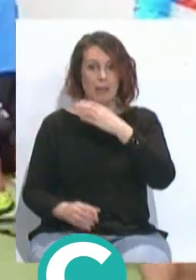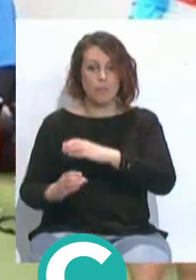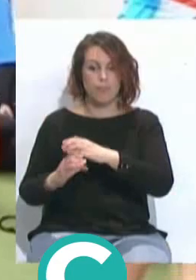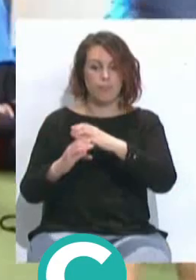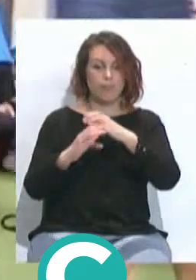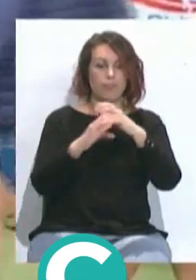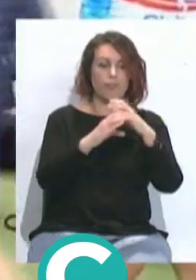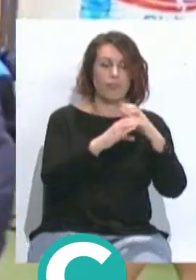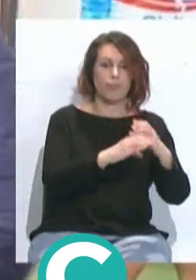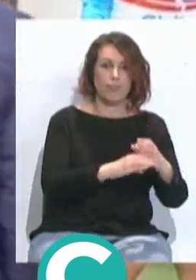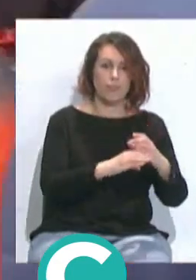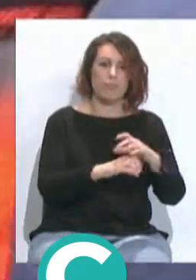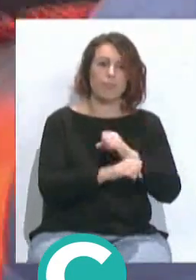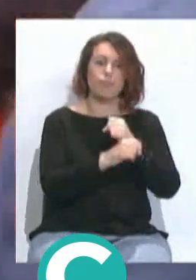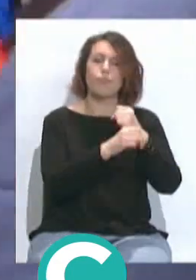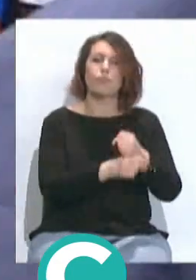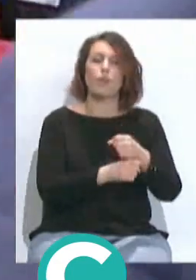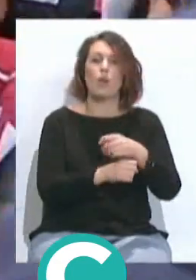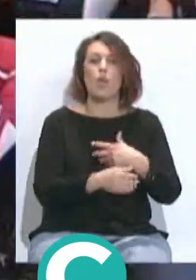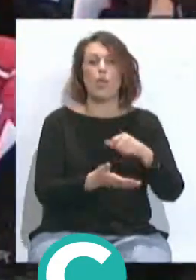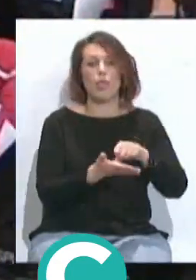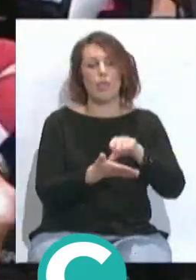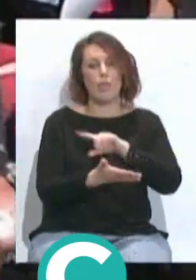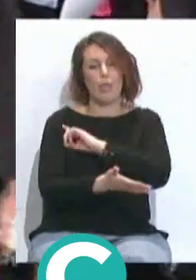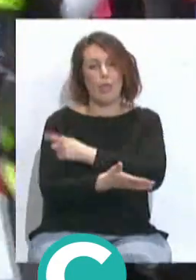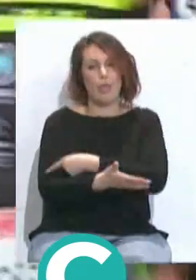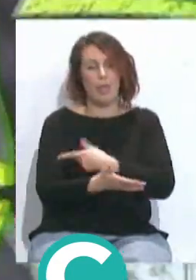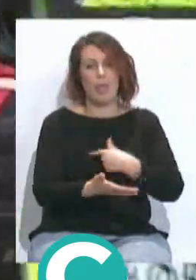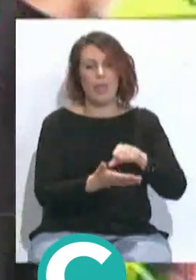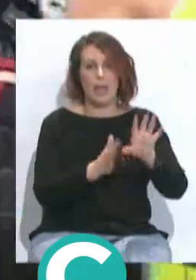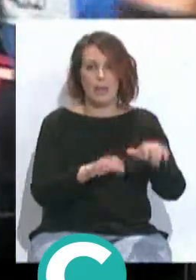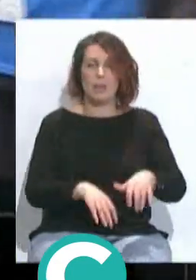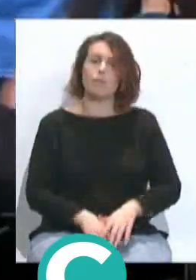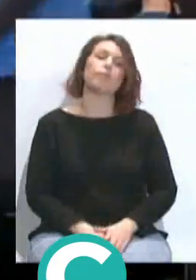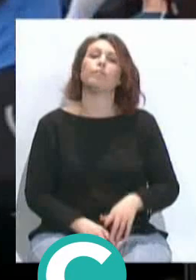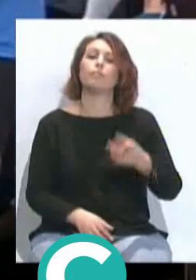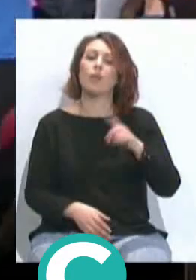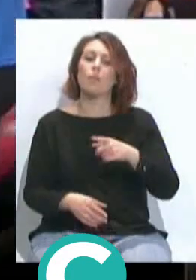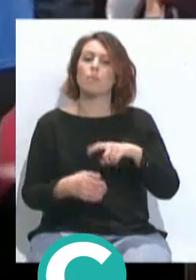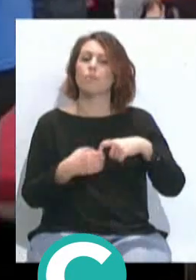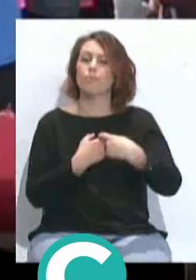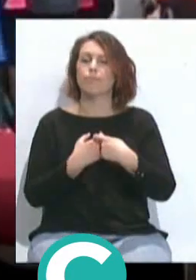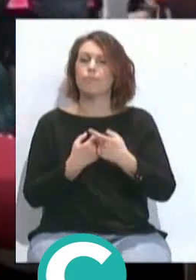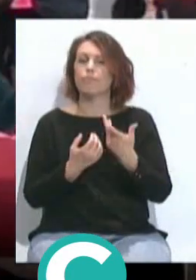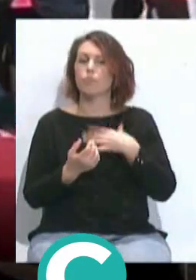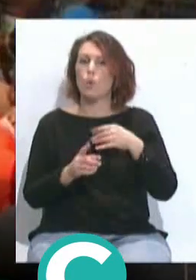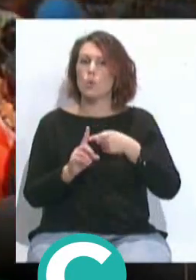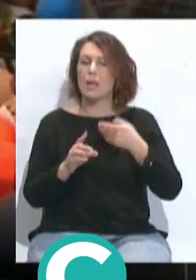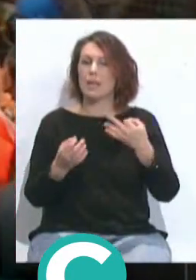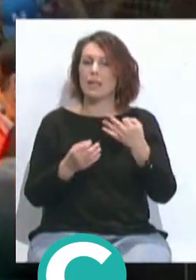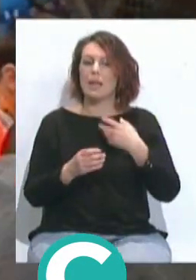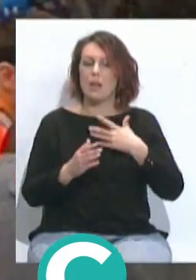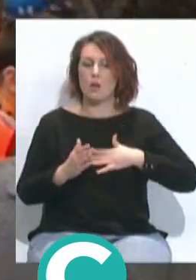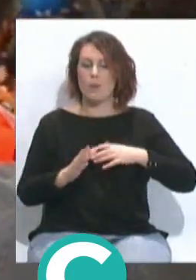inverso la parada estará habilitada en el Complejo Deportivo Ciudad de Cádiz también habrá a disposición de los participantes un servicio gratuito de